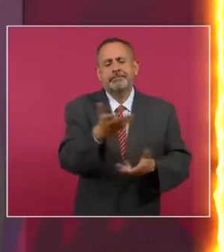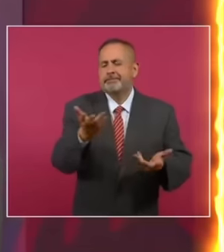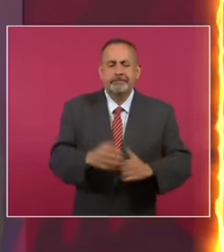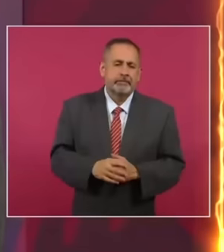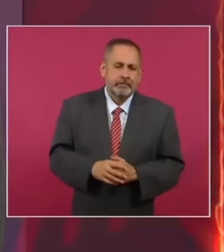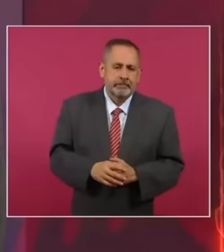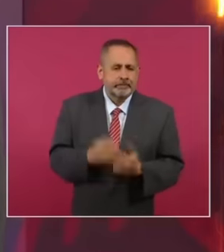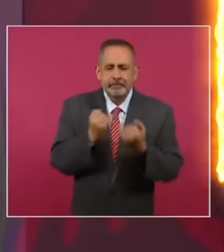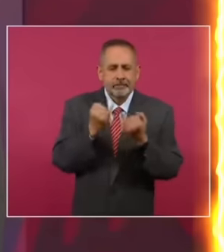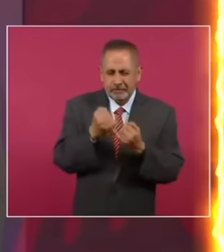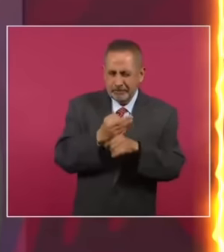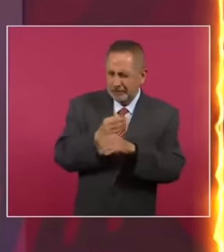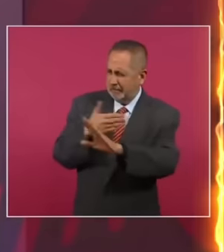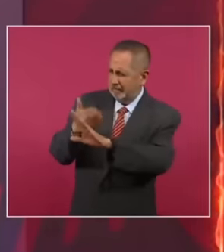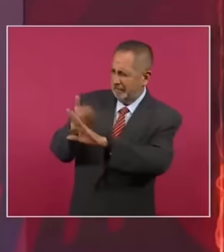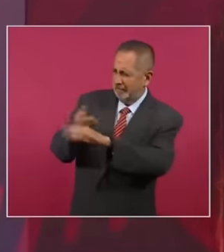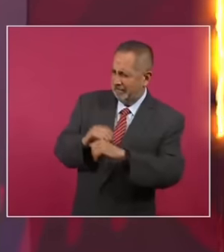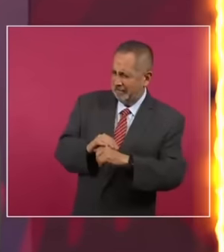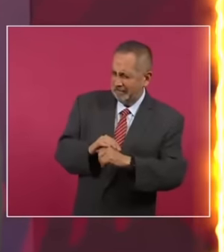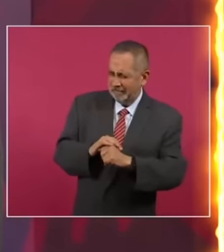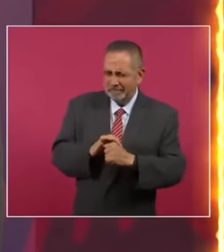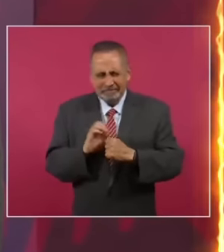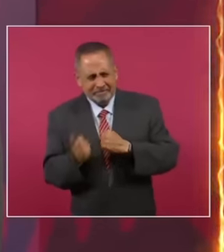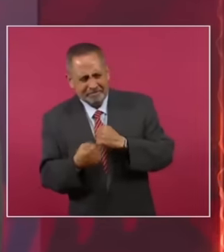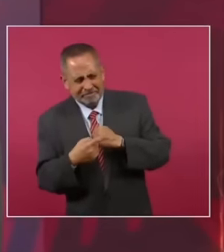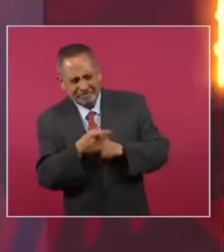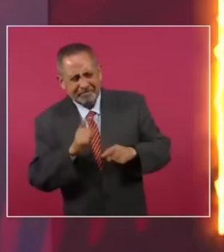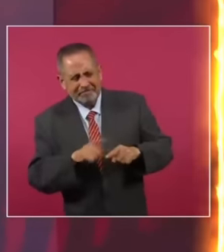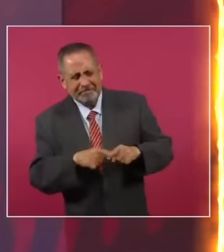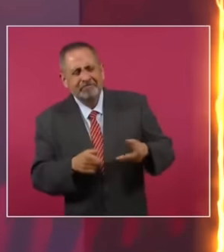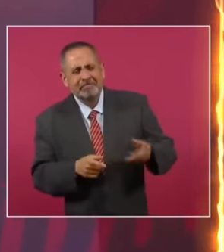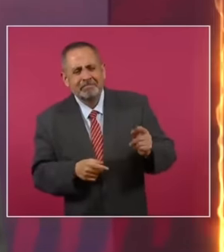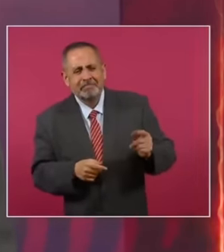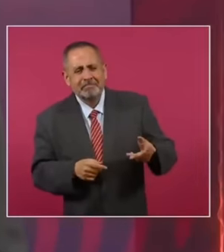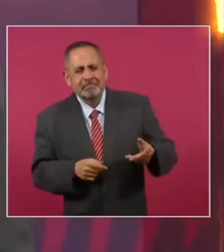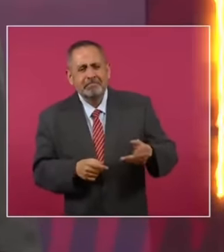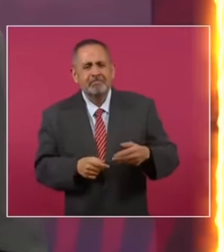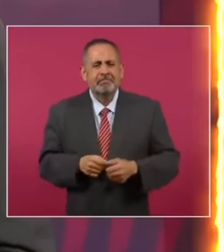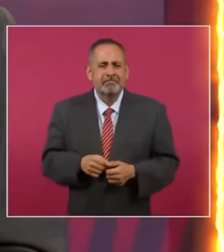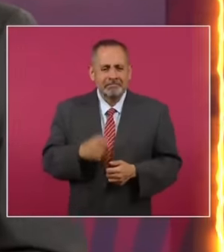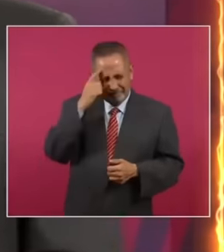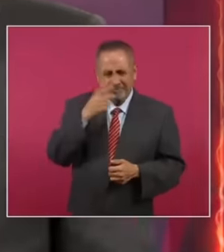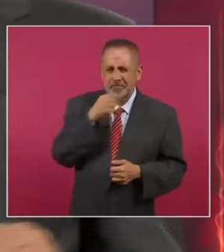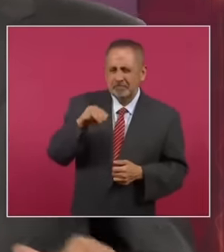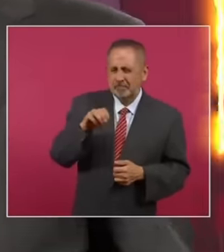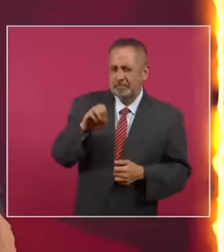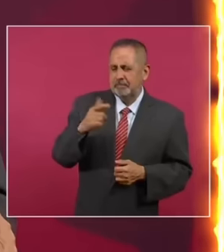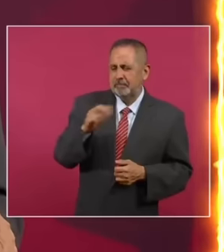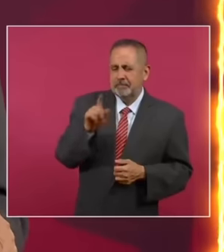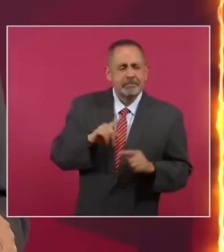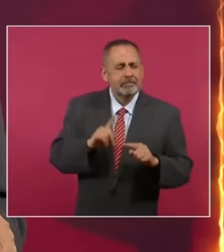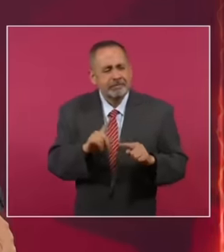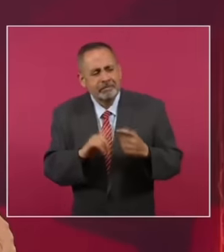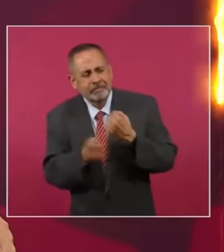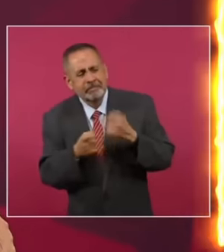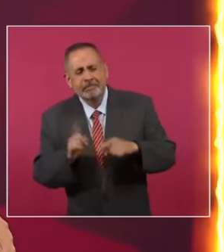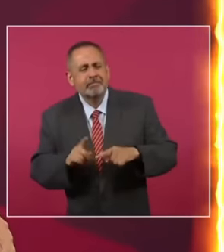Entonces es, a ver, ¿de parte de quién? En el caso de Tamaulipas, era la frase de Meme Garza.